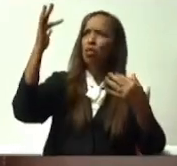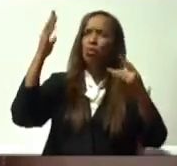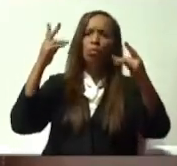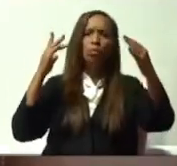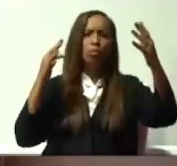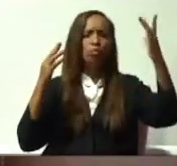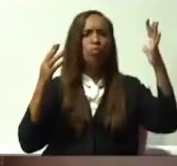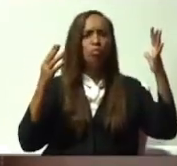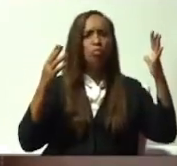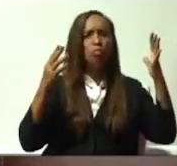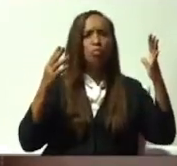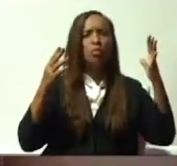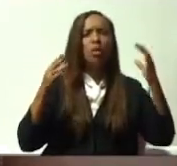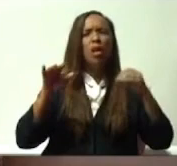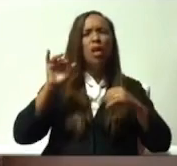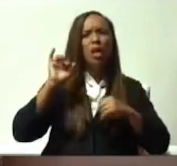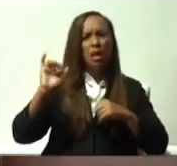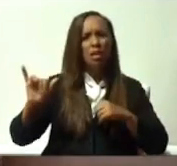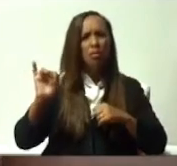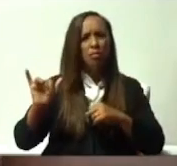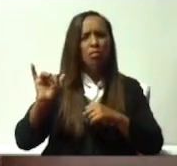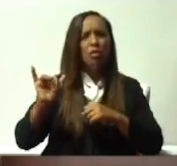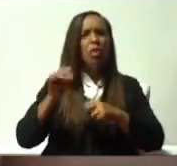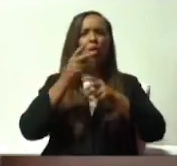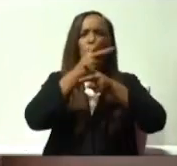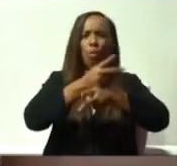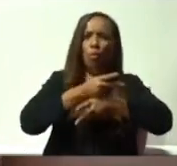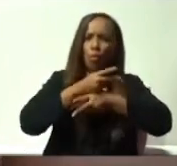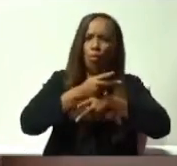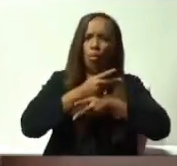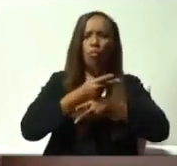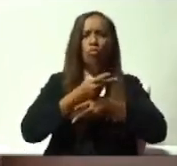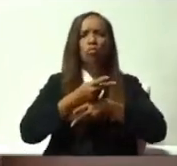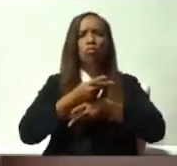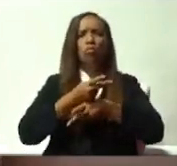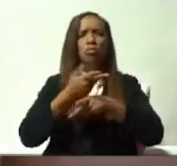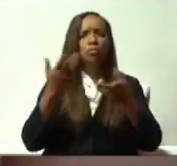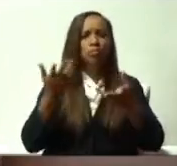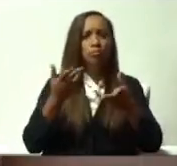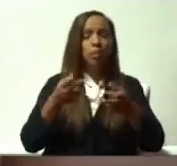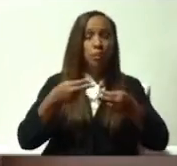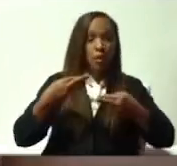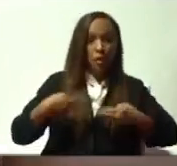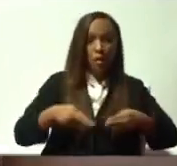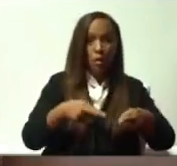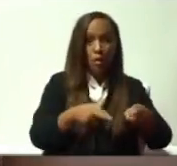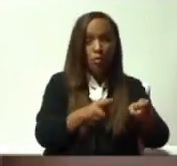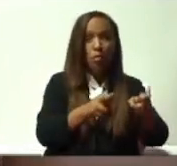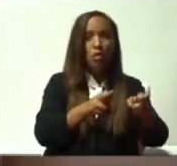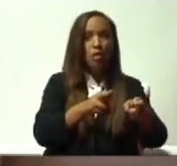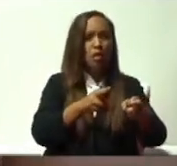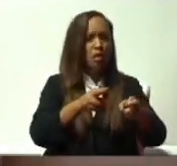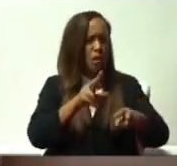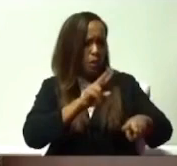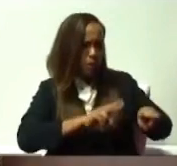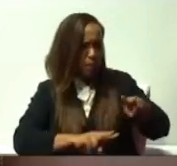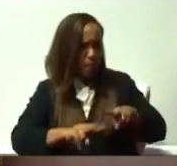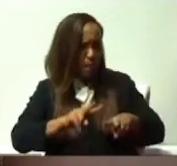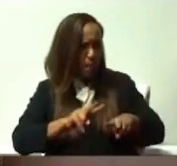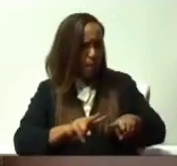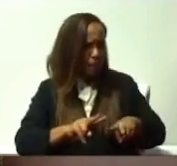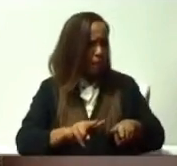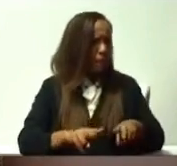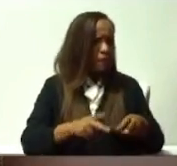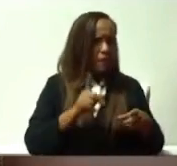luchador en la defensa de nuestros bosques y nuestros ríos, sino que fue un gran científico investigador